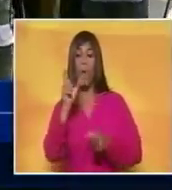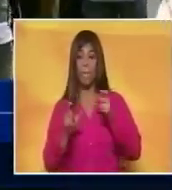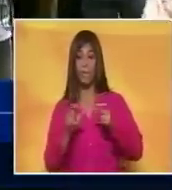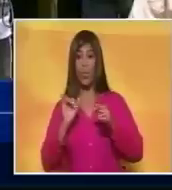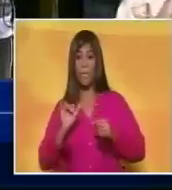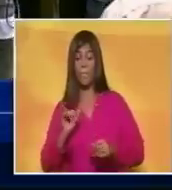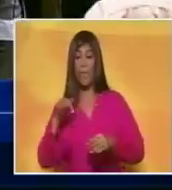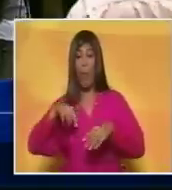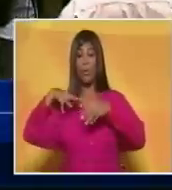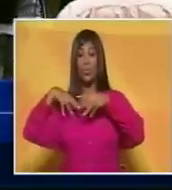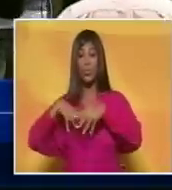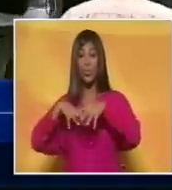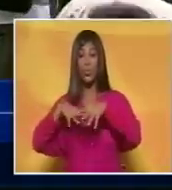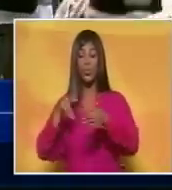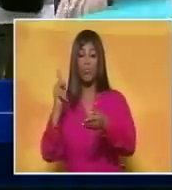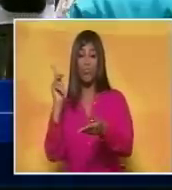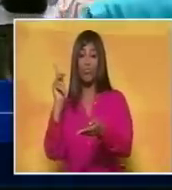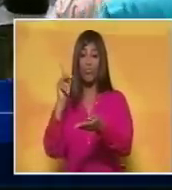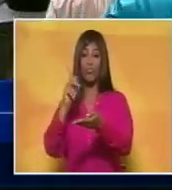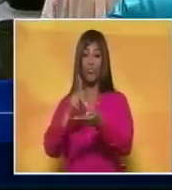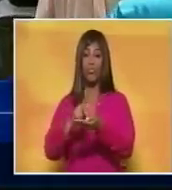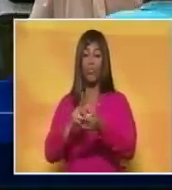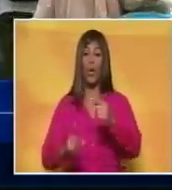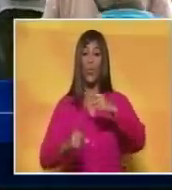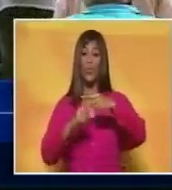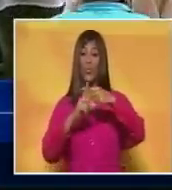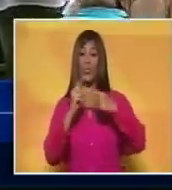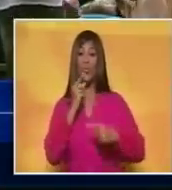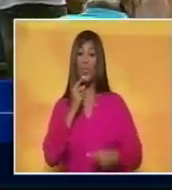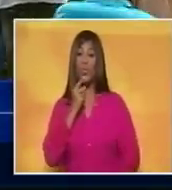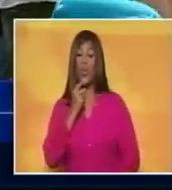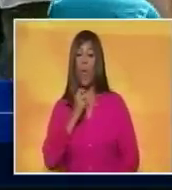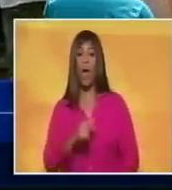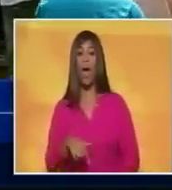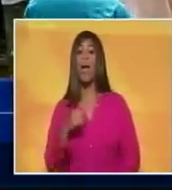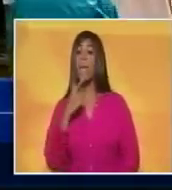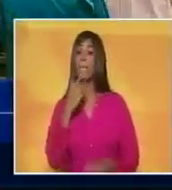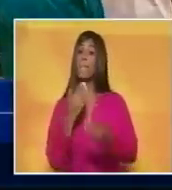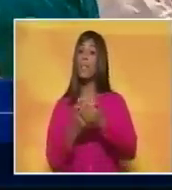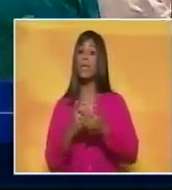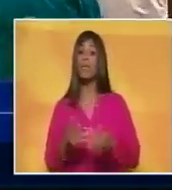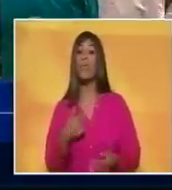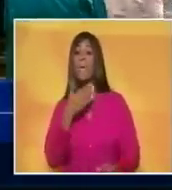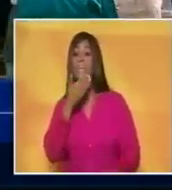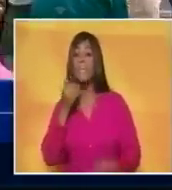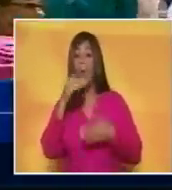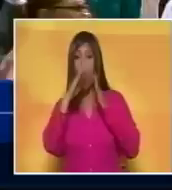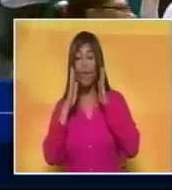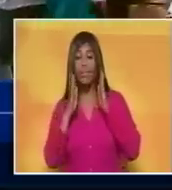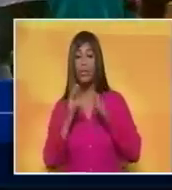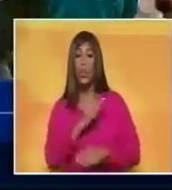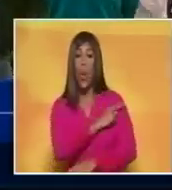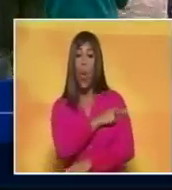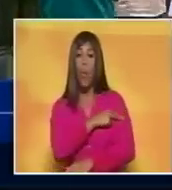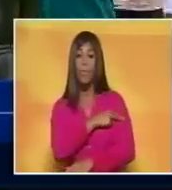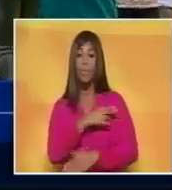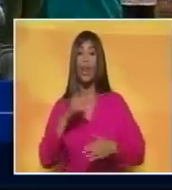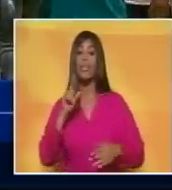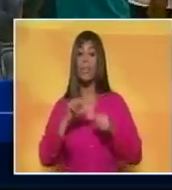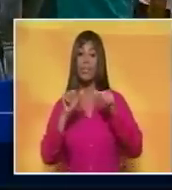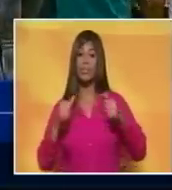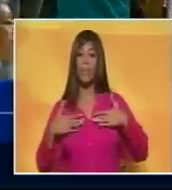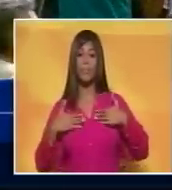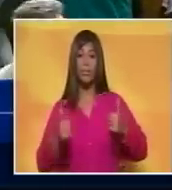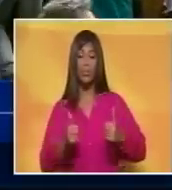que hoy está llegando aquí a la sede de la Cruz Roja para entonces reclamar mejor atención en el sistema